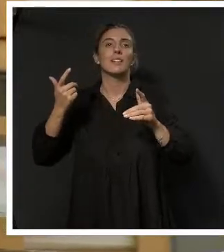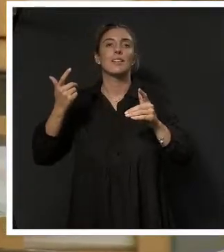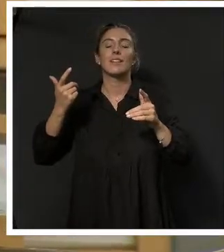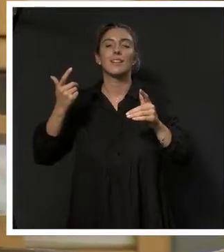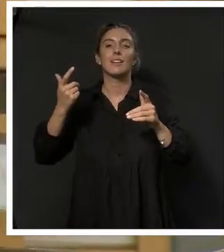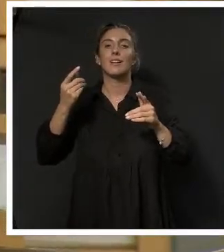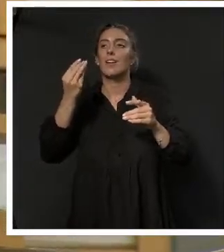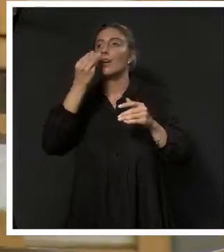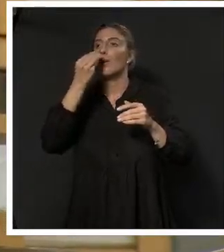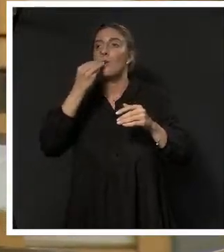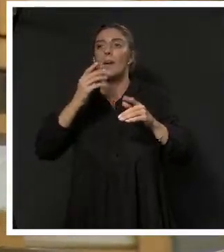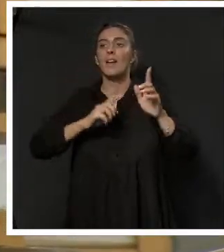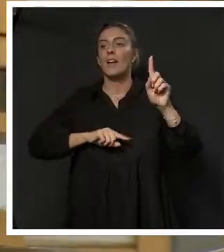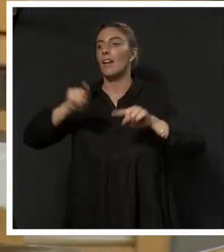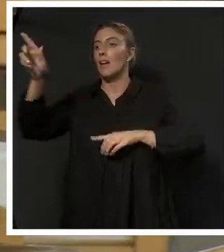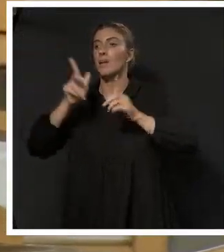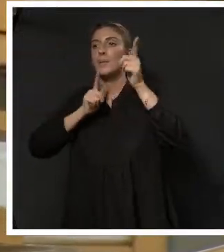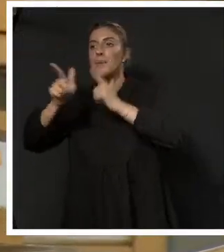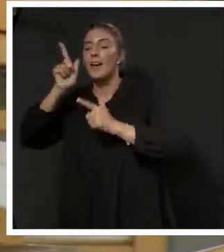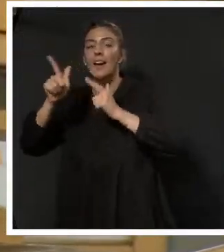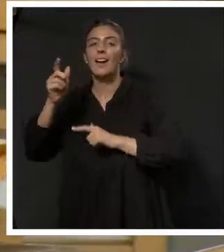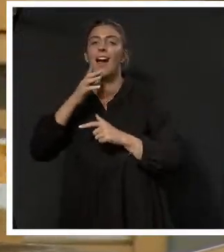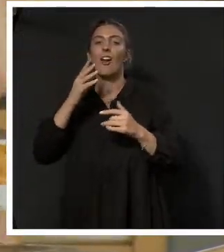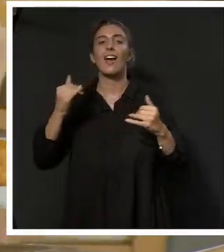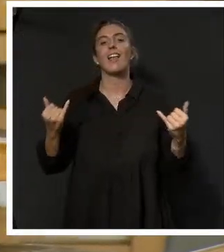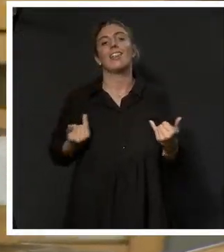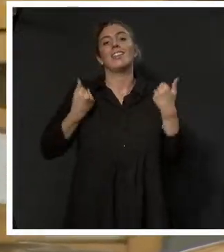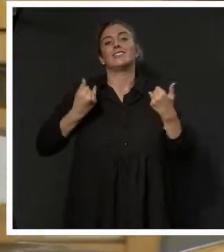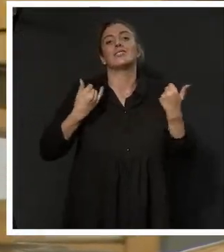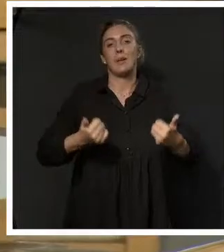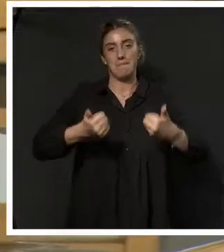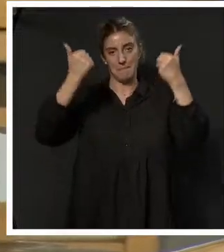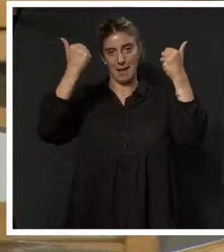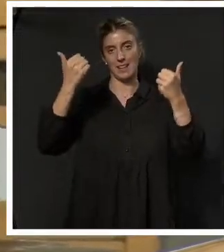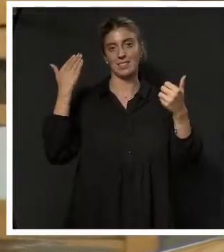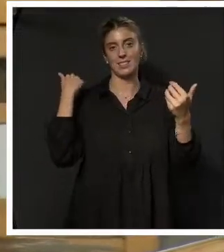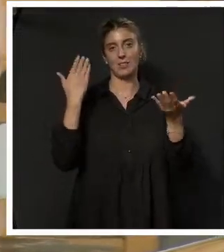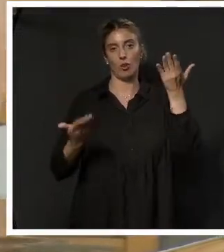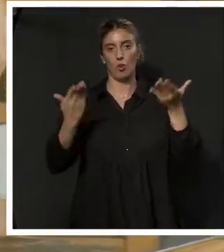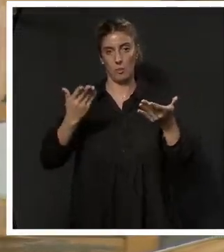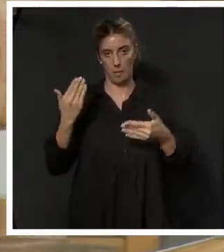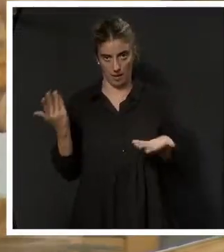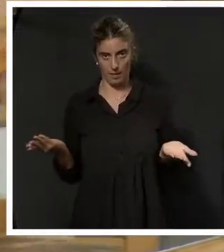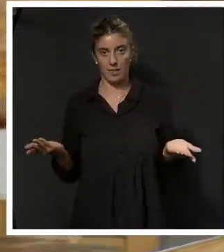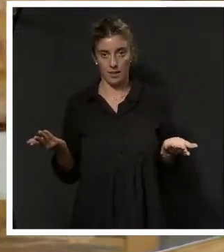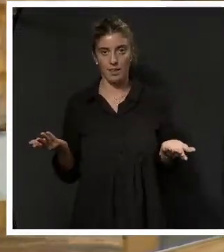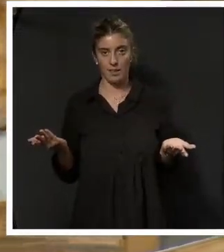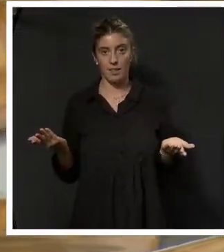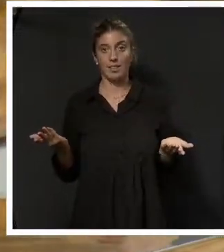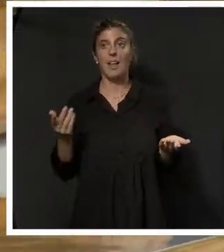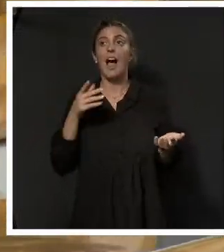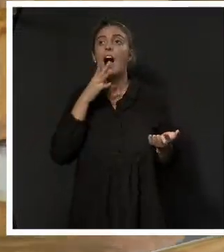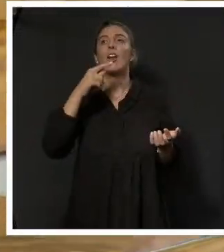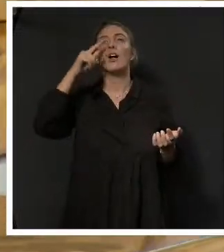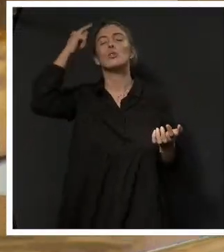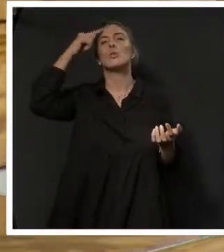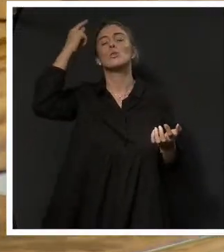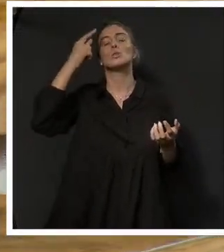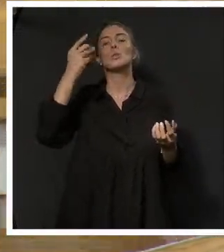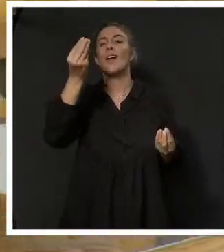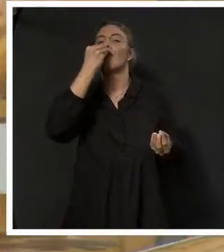comer a disfrutar somos más disfrutones que lo que eran antes no pero sí que había una cultura